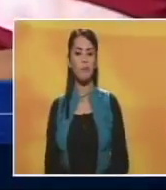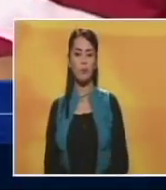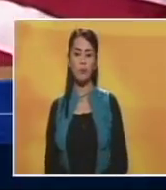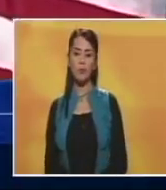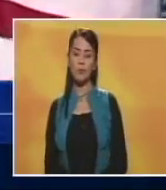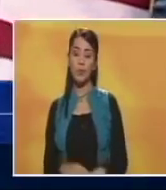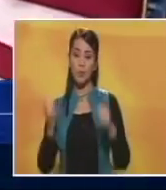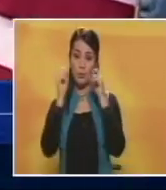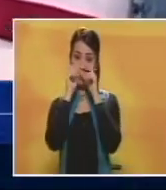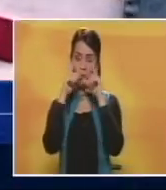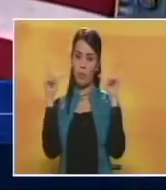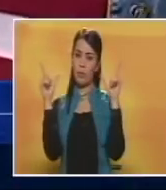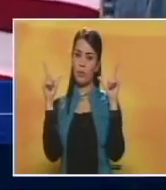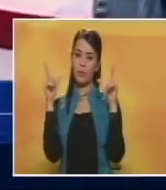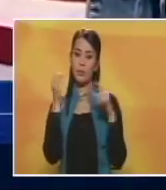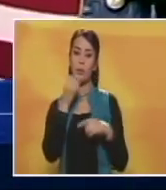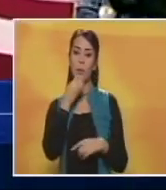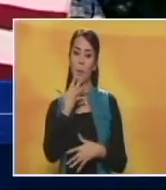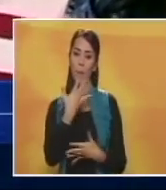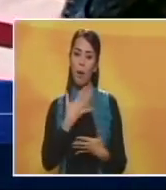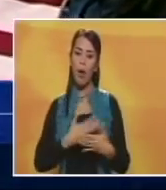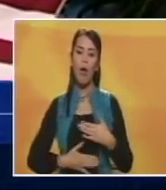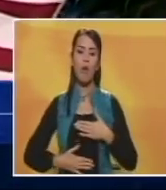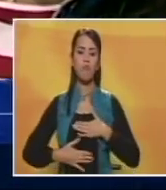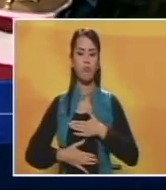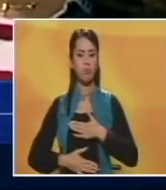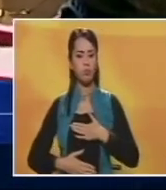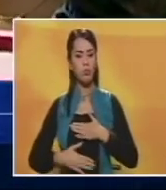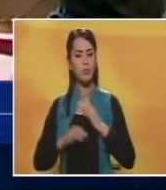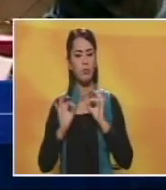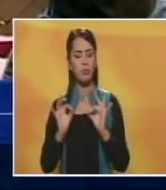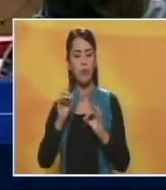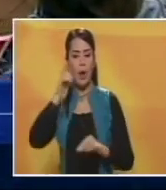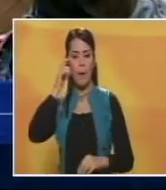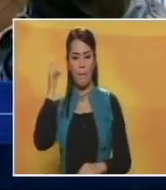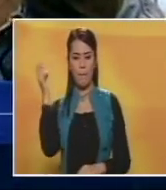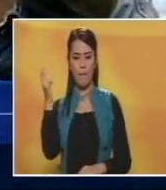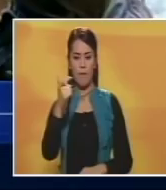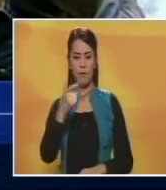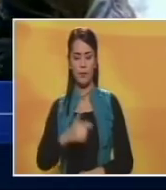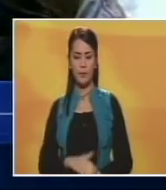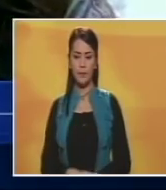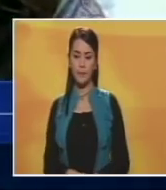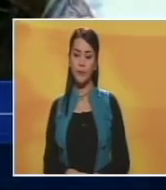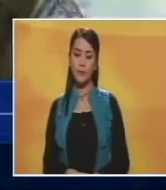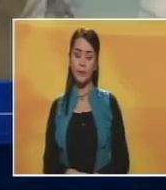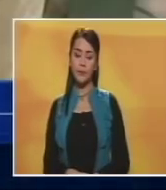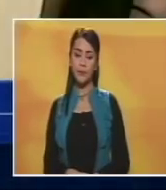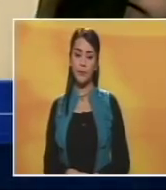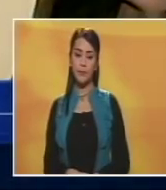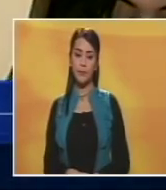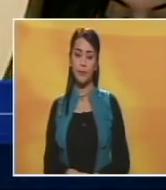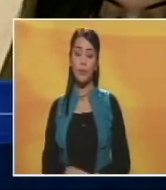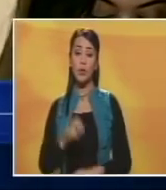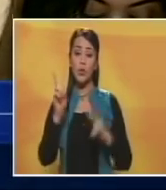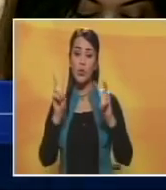gratamente sorprendente, satisfactorio, cómo el pueblo, con su nuevo salario anclado